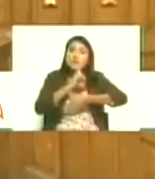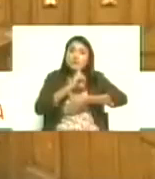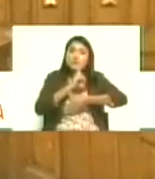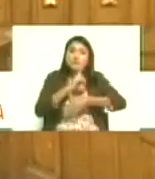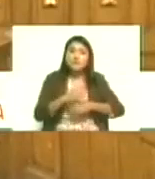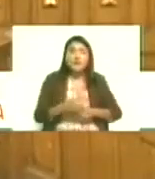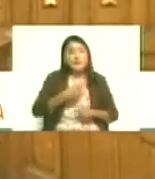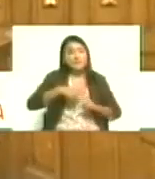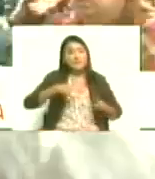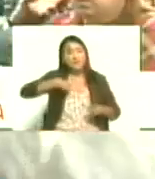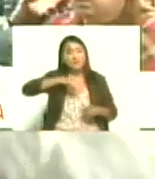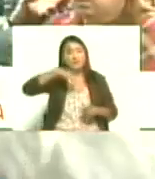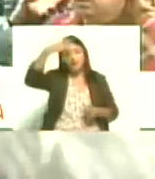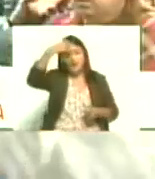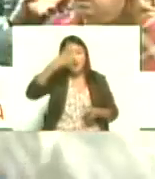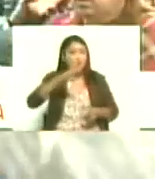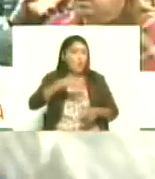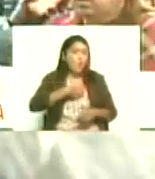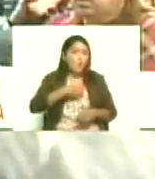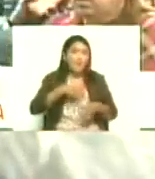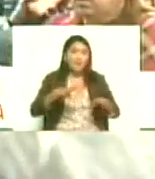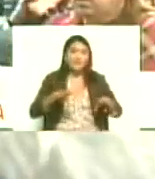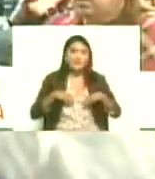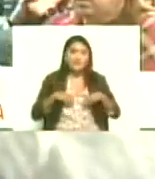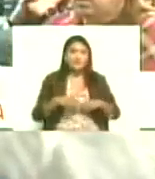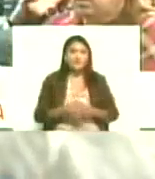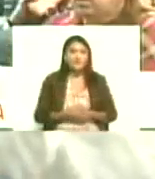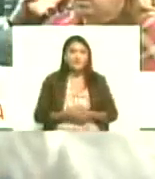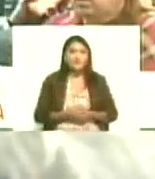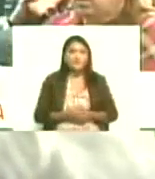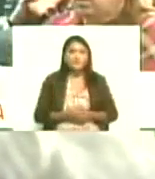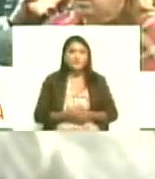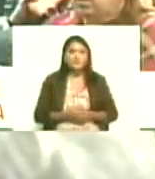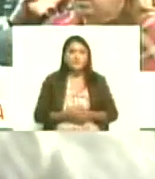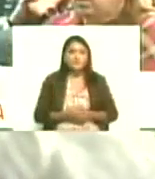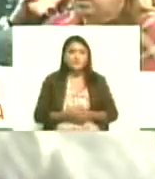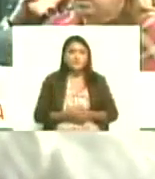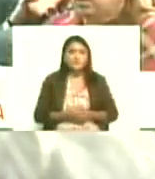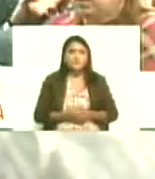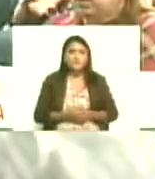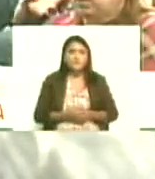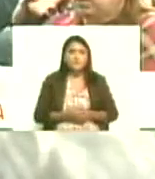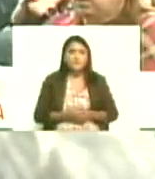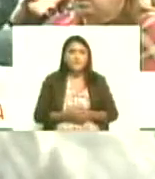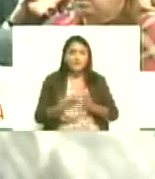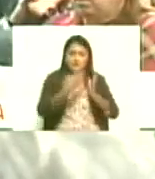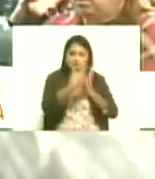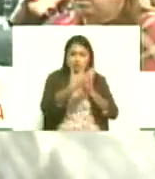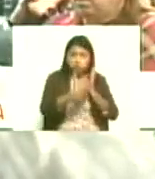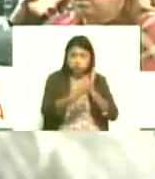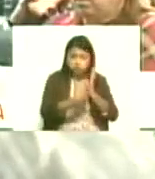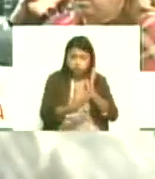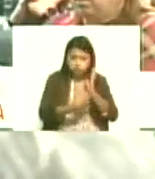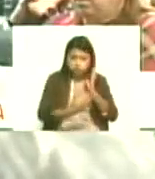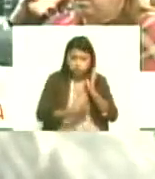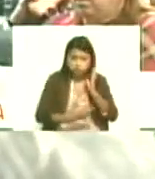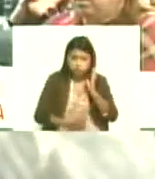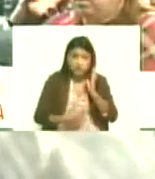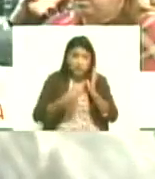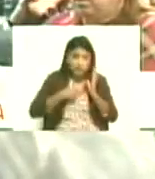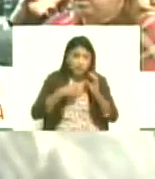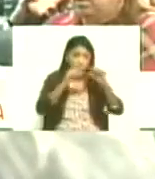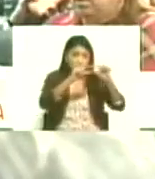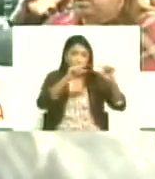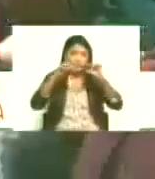aceptar? Termina, por supuesto, un documento más largo. He tomado solo